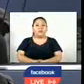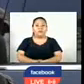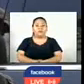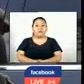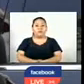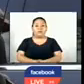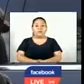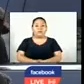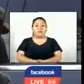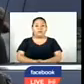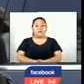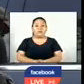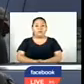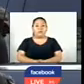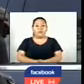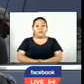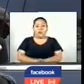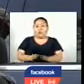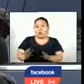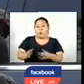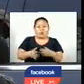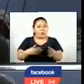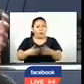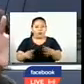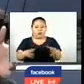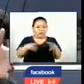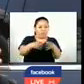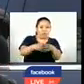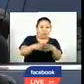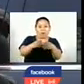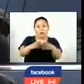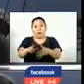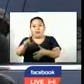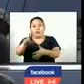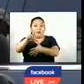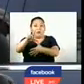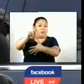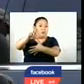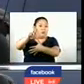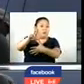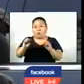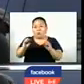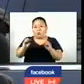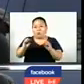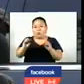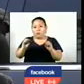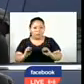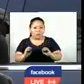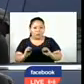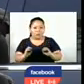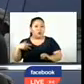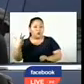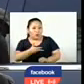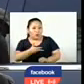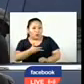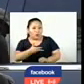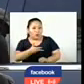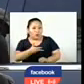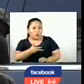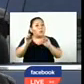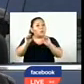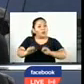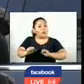por ser de determinada etnia sea latina o cualquier otra estemos sujetos a que